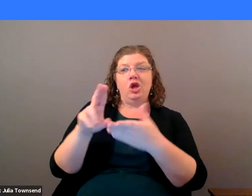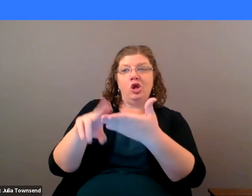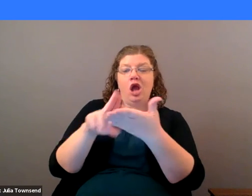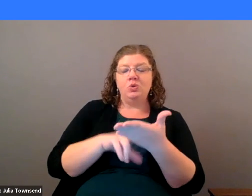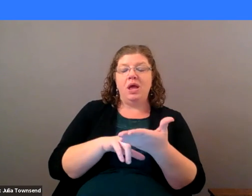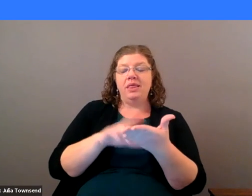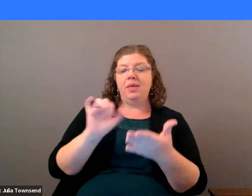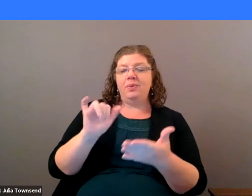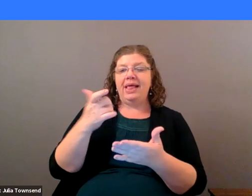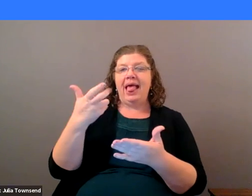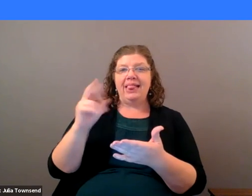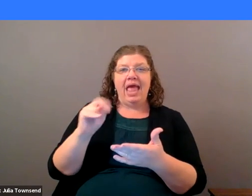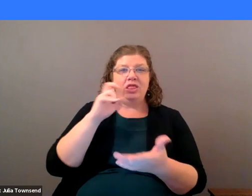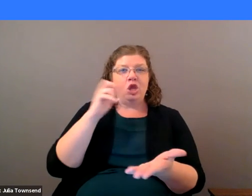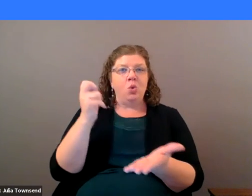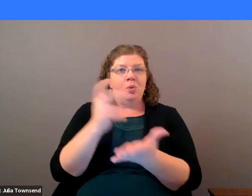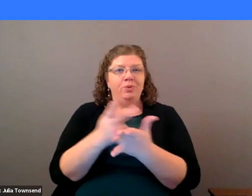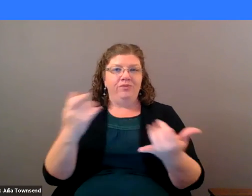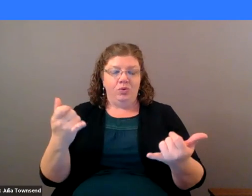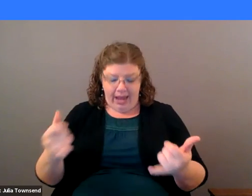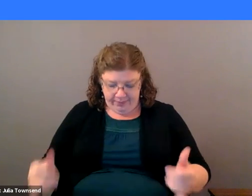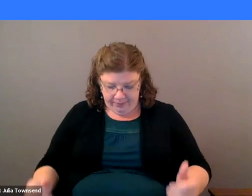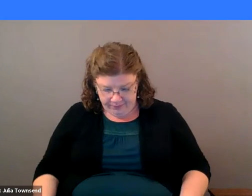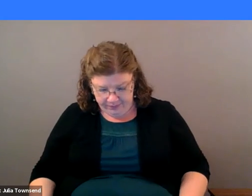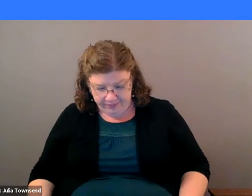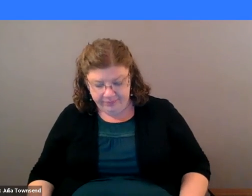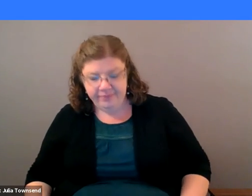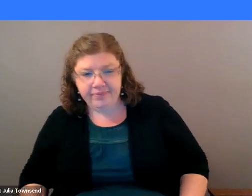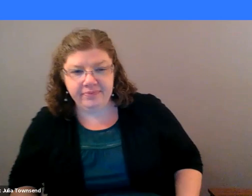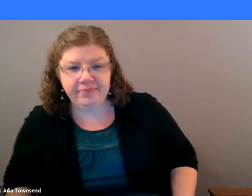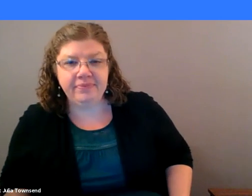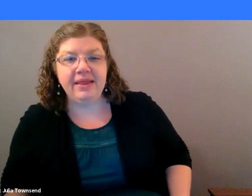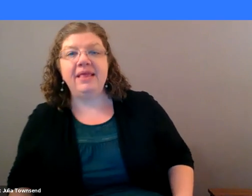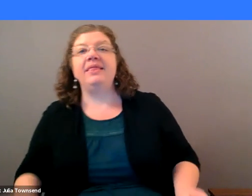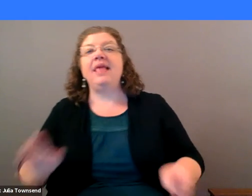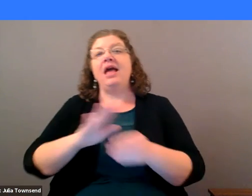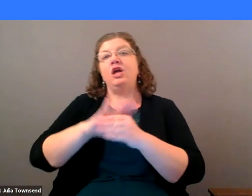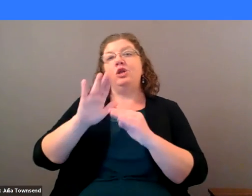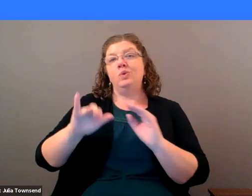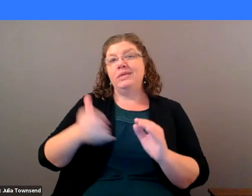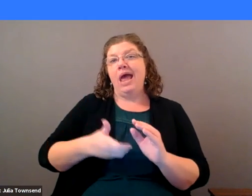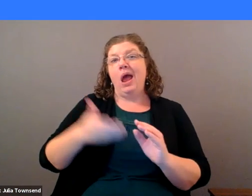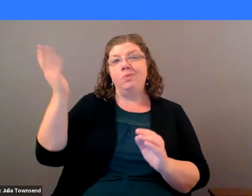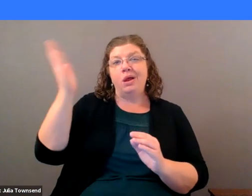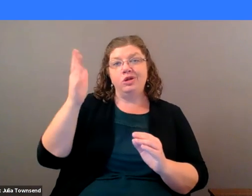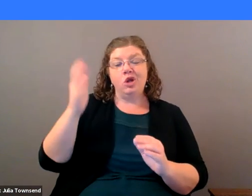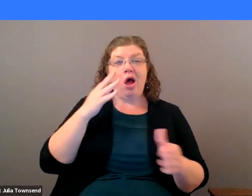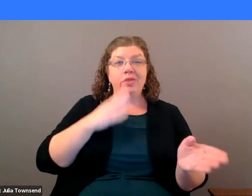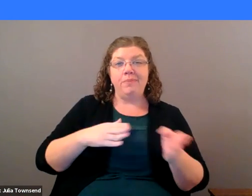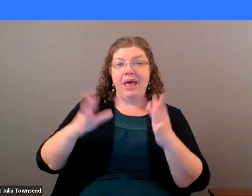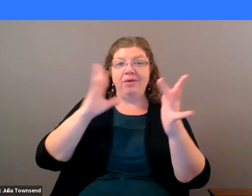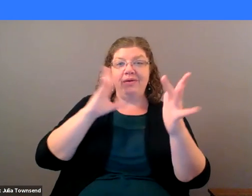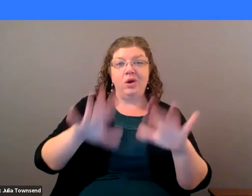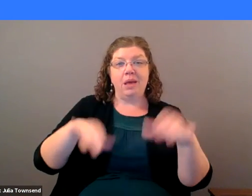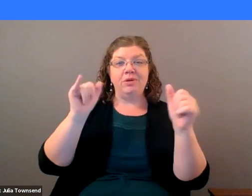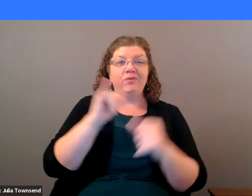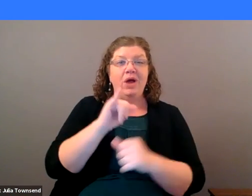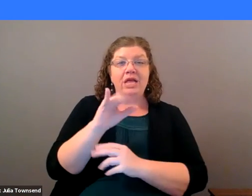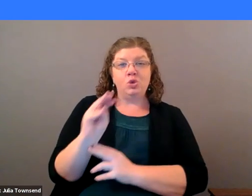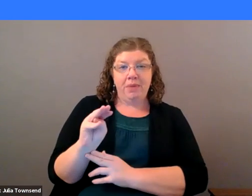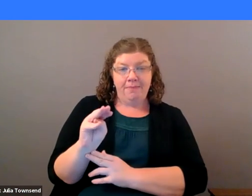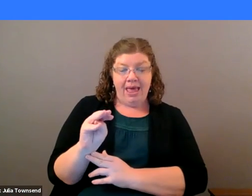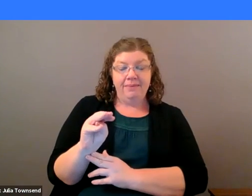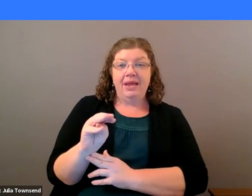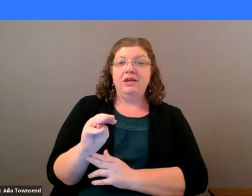con Callahan que ustedes aprobaron hace rato el día de hoy. Entonces, eso concluye nuestra presentación sobre el